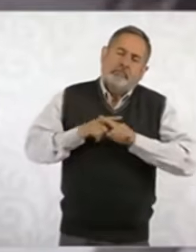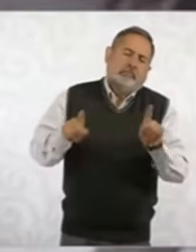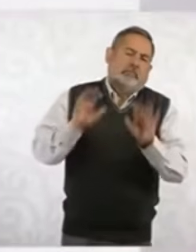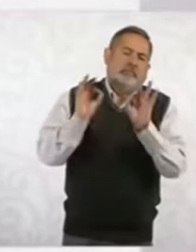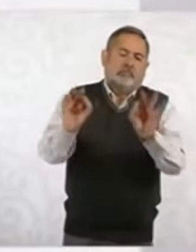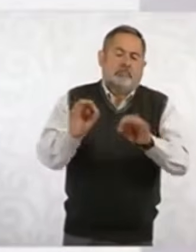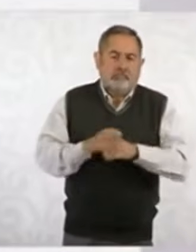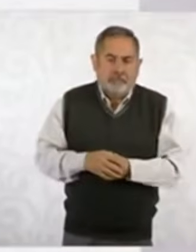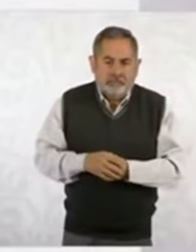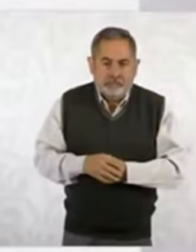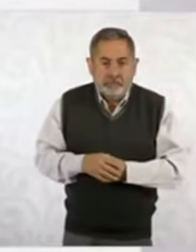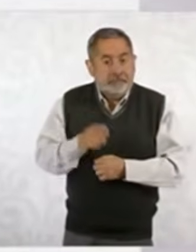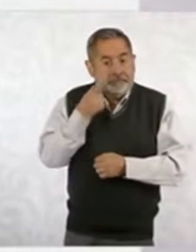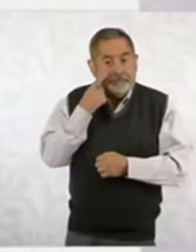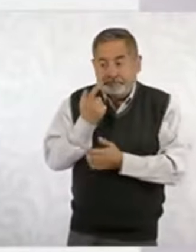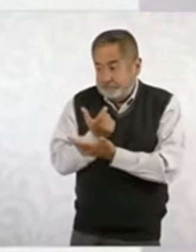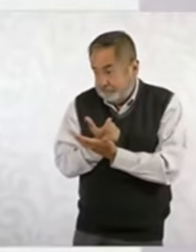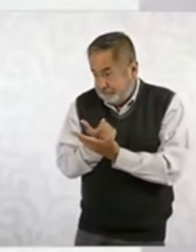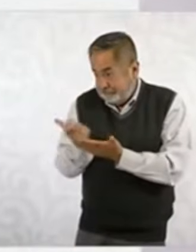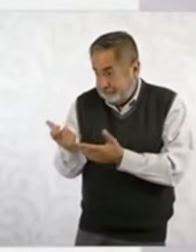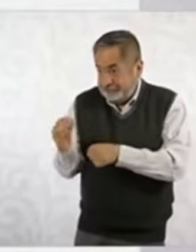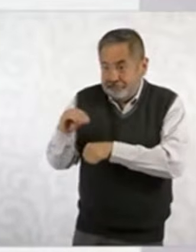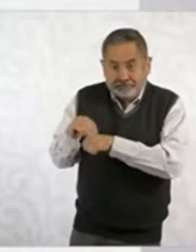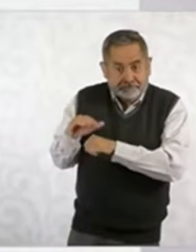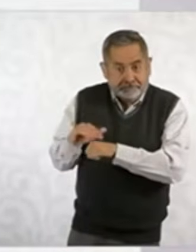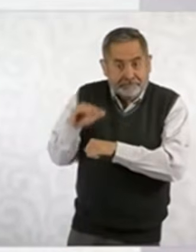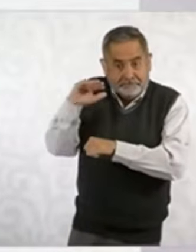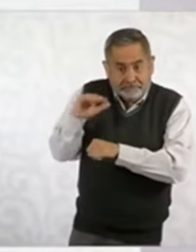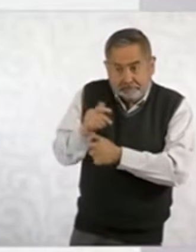Cuando aumentan los salarios se distribuye la riqueza,